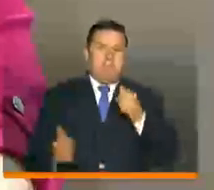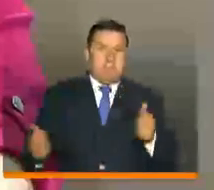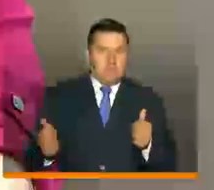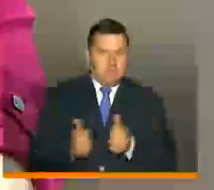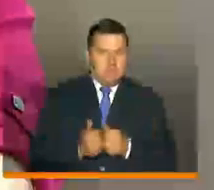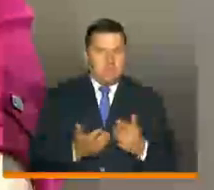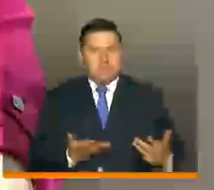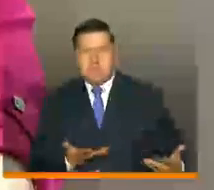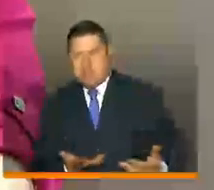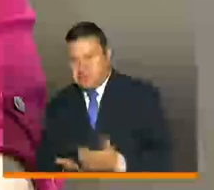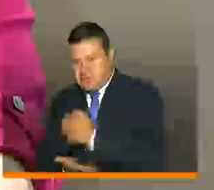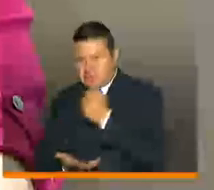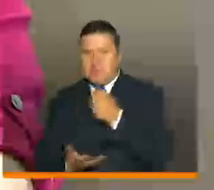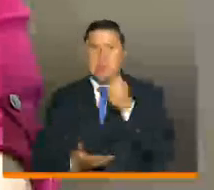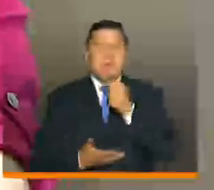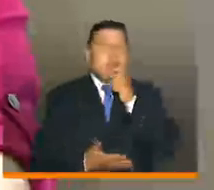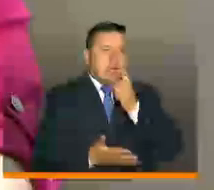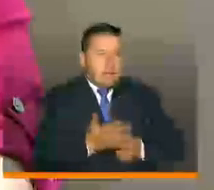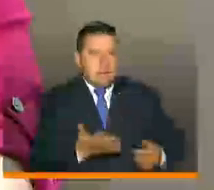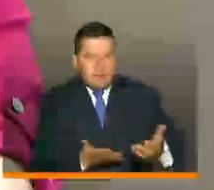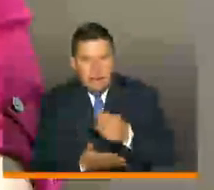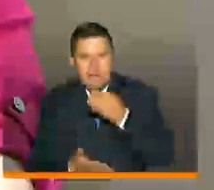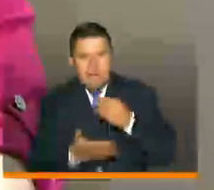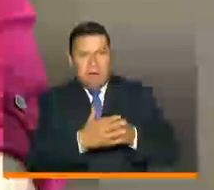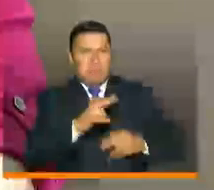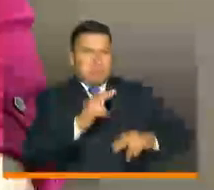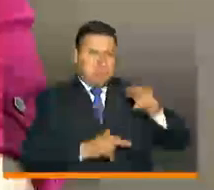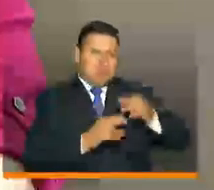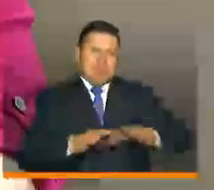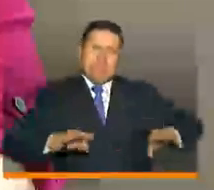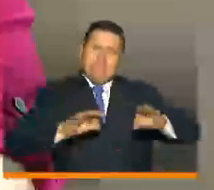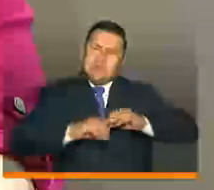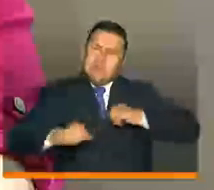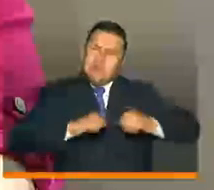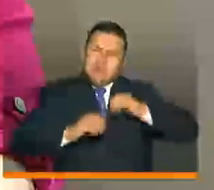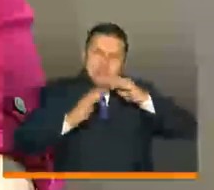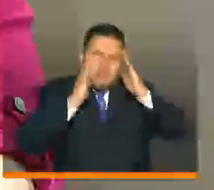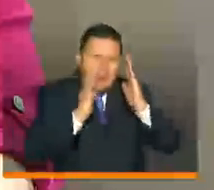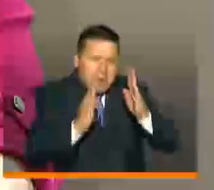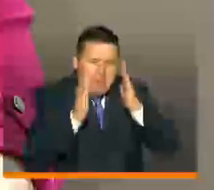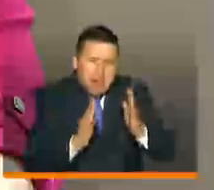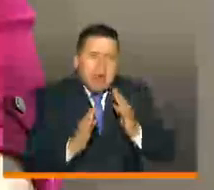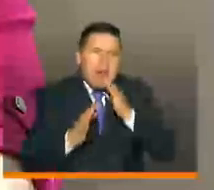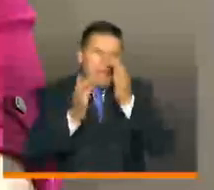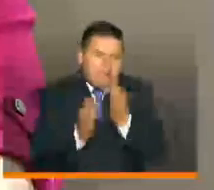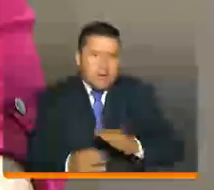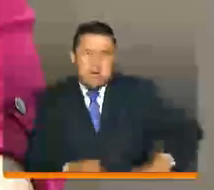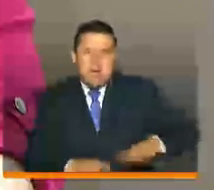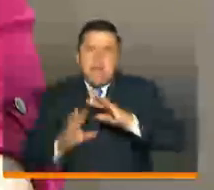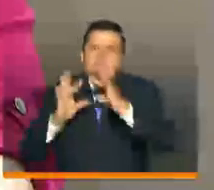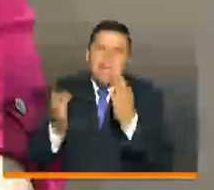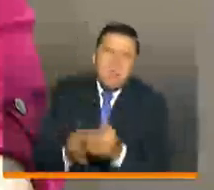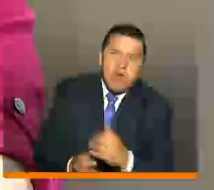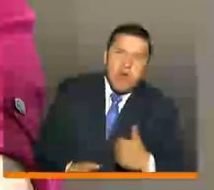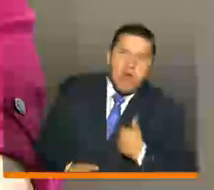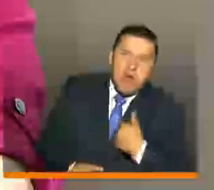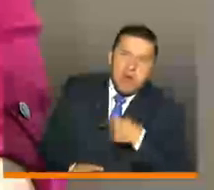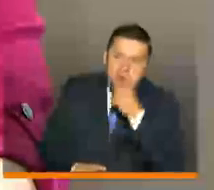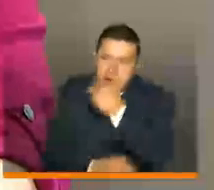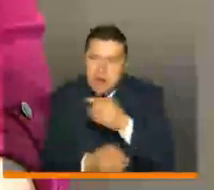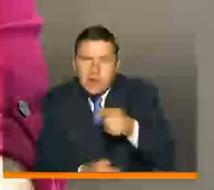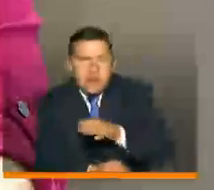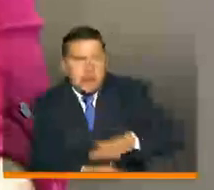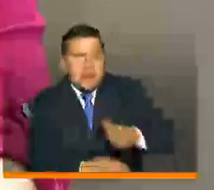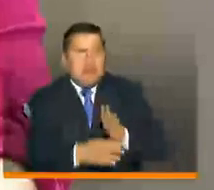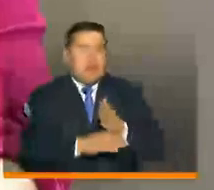acompaña de regalías, recursos de obras por impuestos y sobre todo de estar muy pendientes de la realidad de las familias, de los jóvenes y de los niños